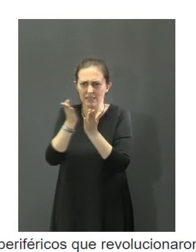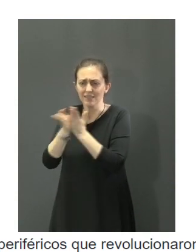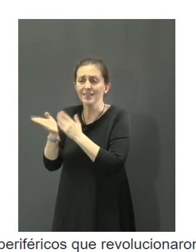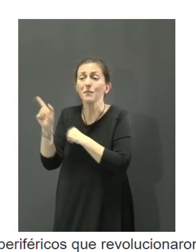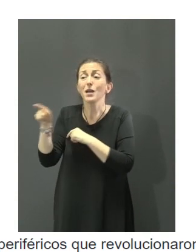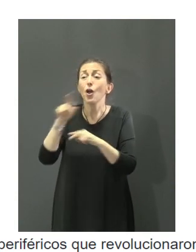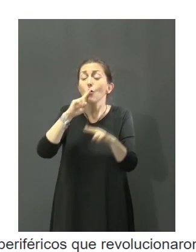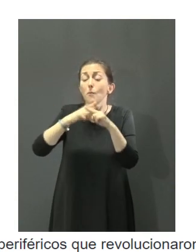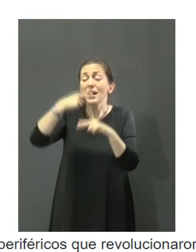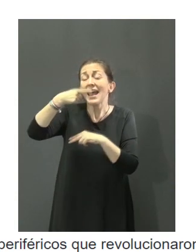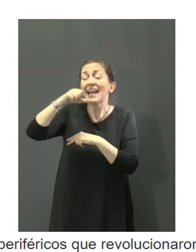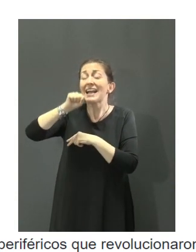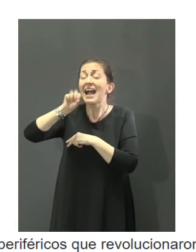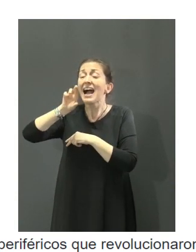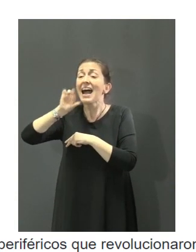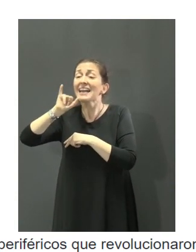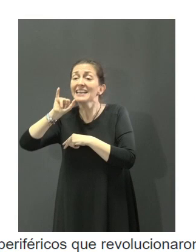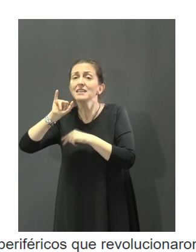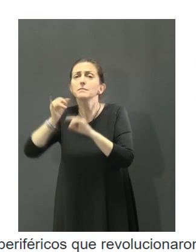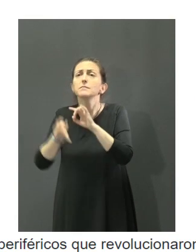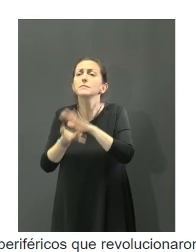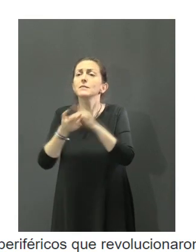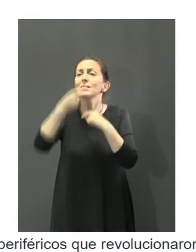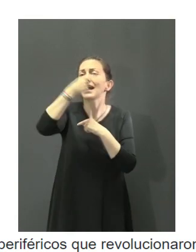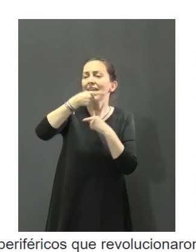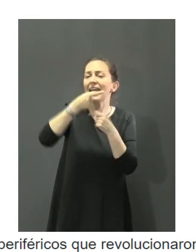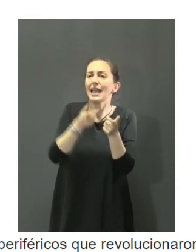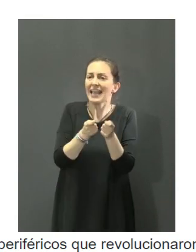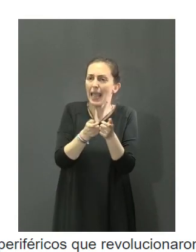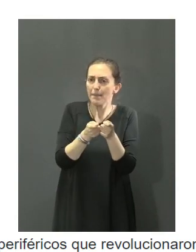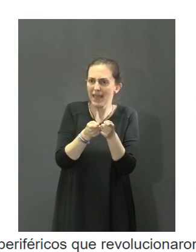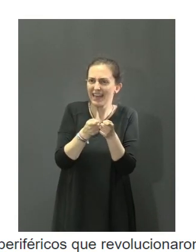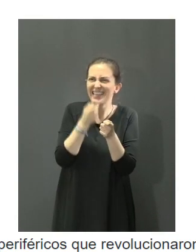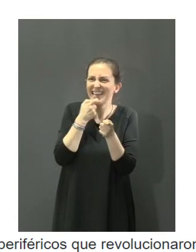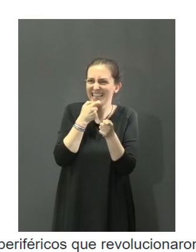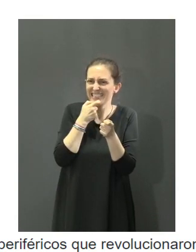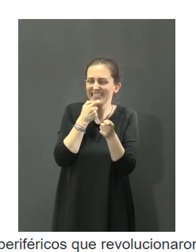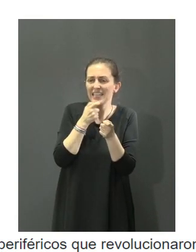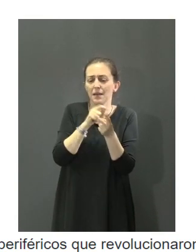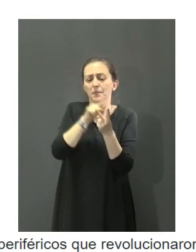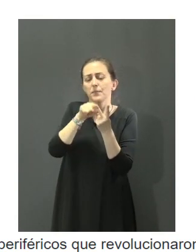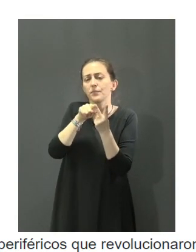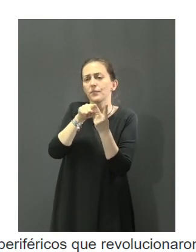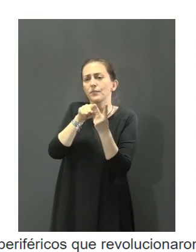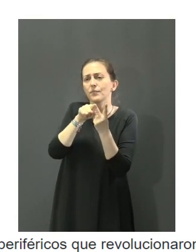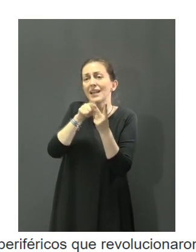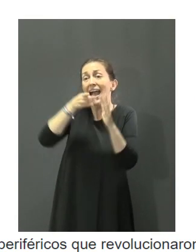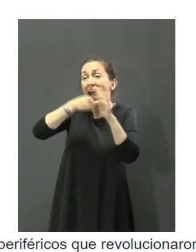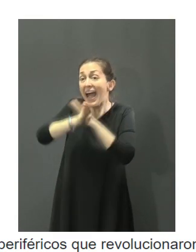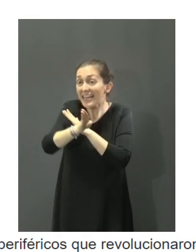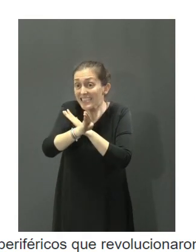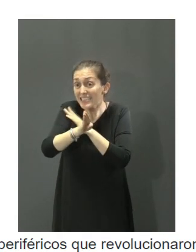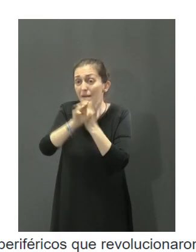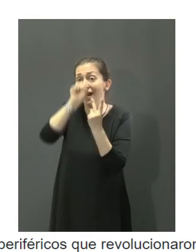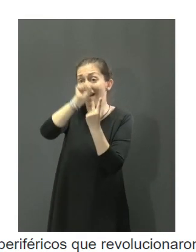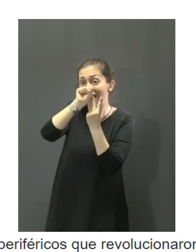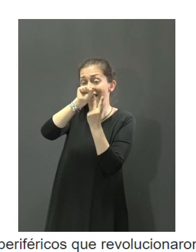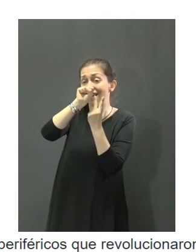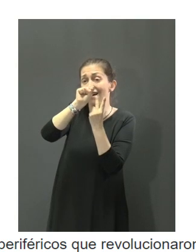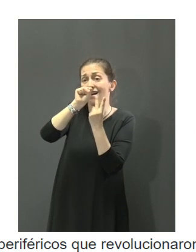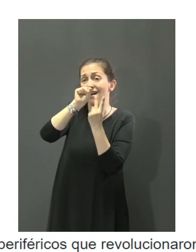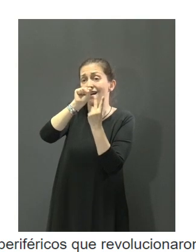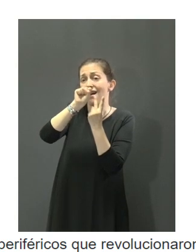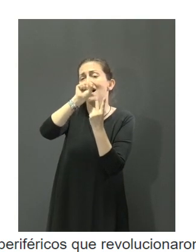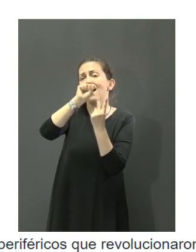El nombre de Gali surge de la G de Gamer y las siglas de accesibilidad en Internet,